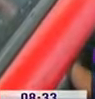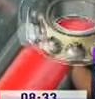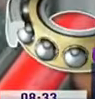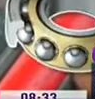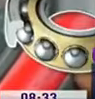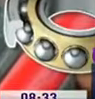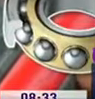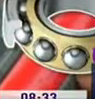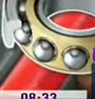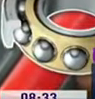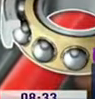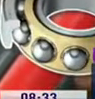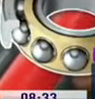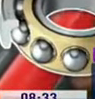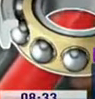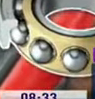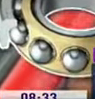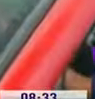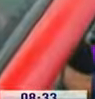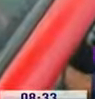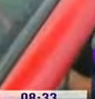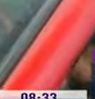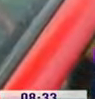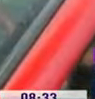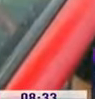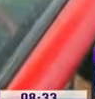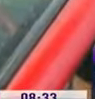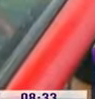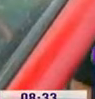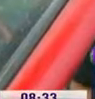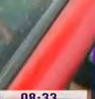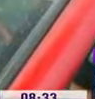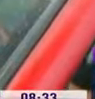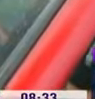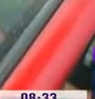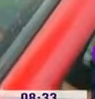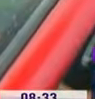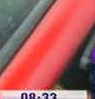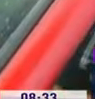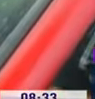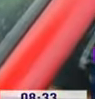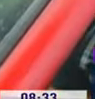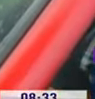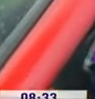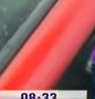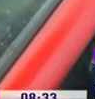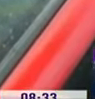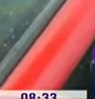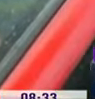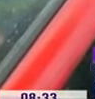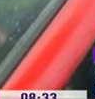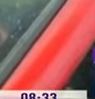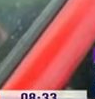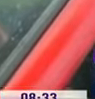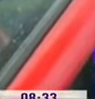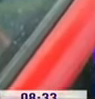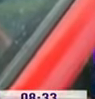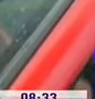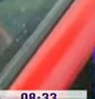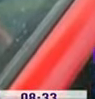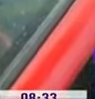bolas. Todo. De Zulimán, digo, de Calzán. Por eso todo, ya está, es año 99. Bajado chaquetas. Todo,